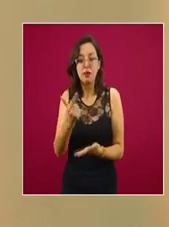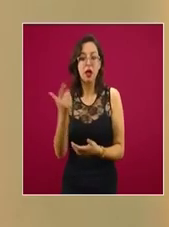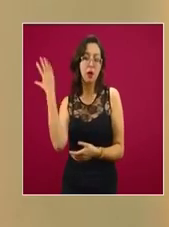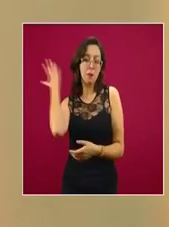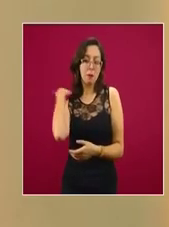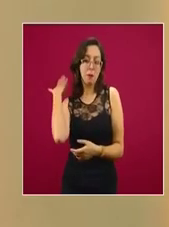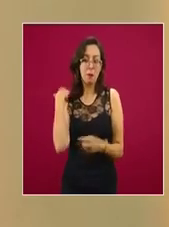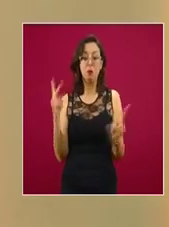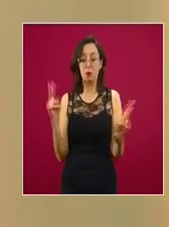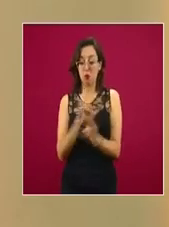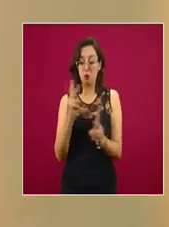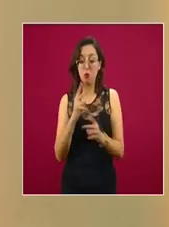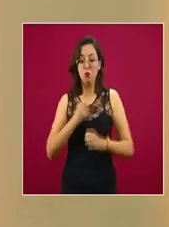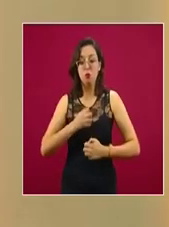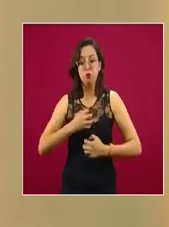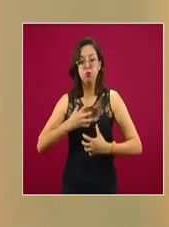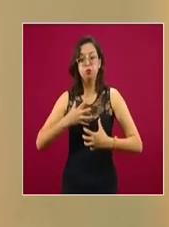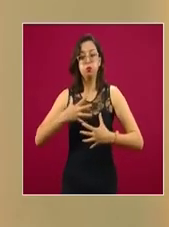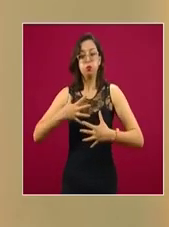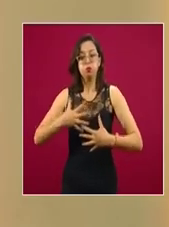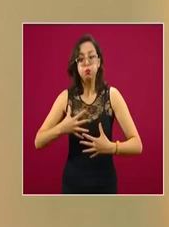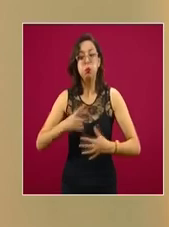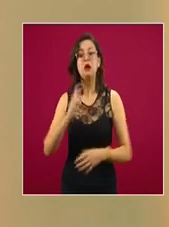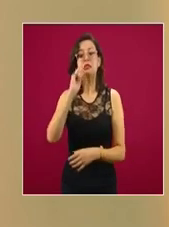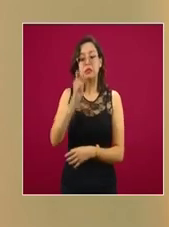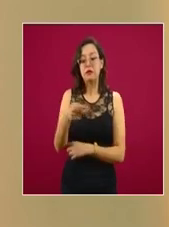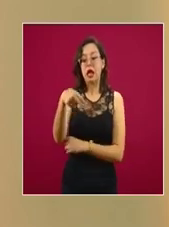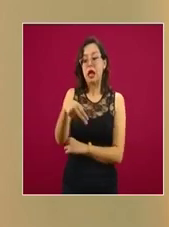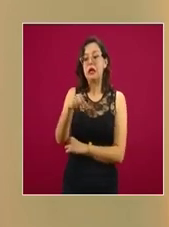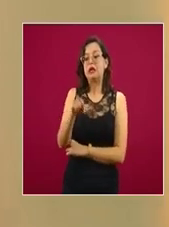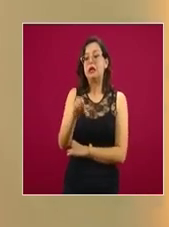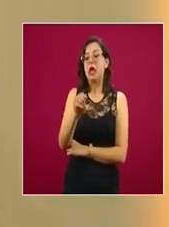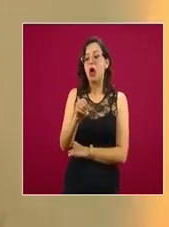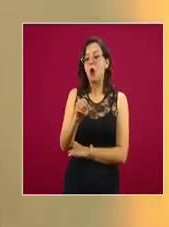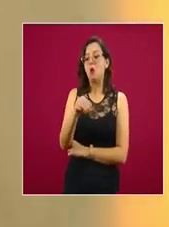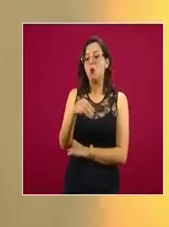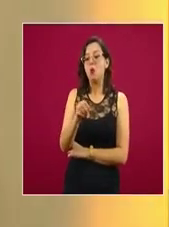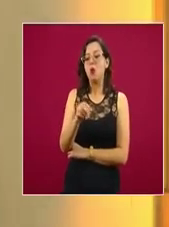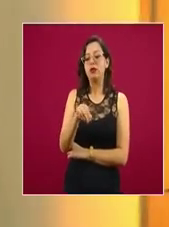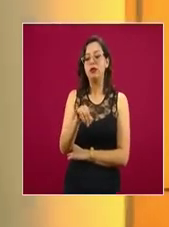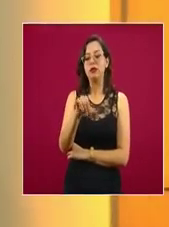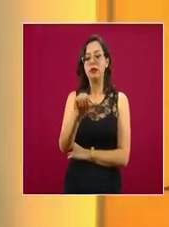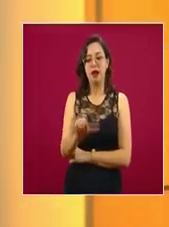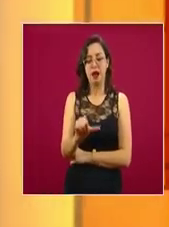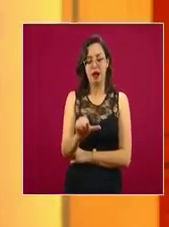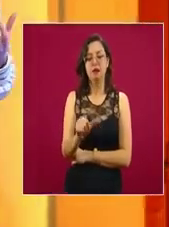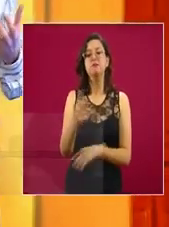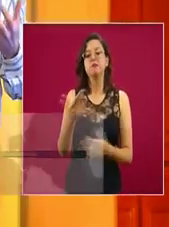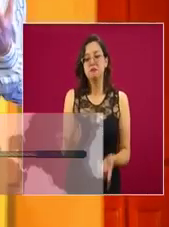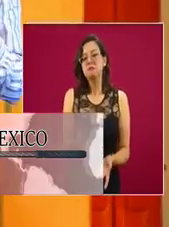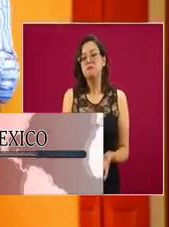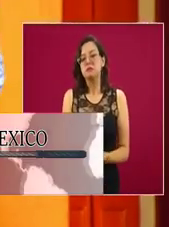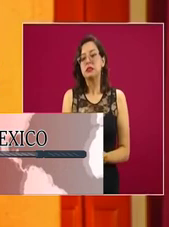inflamación de los pulmones, es decir, una neumonía o neumonitis, como se le conoce a la afección que es